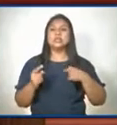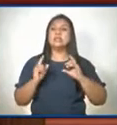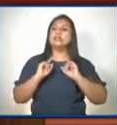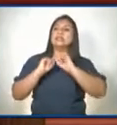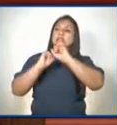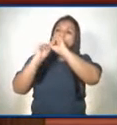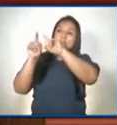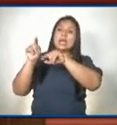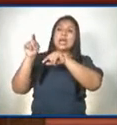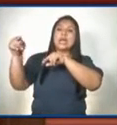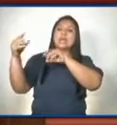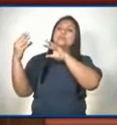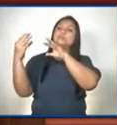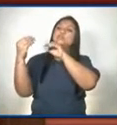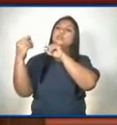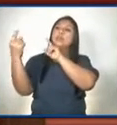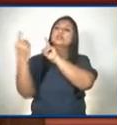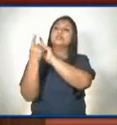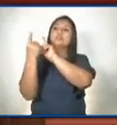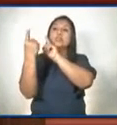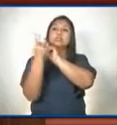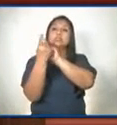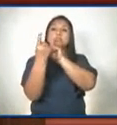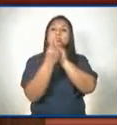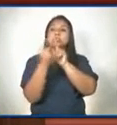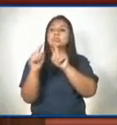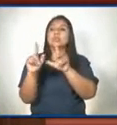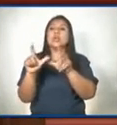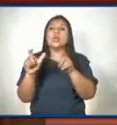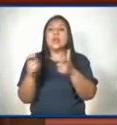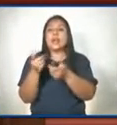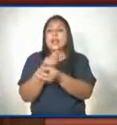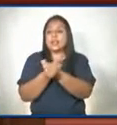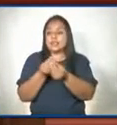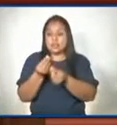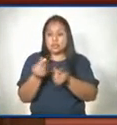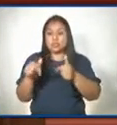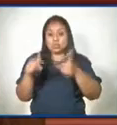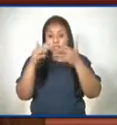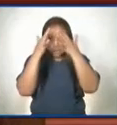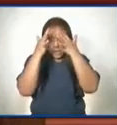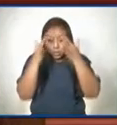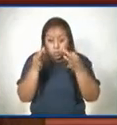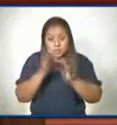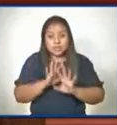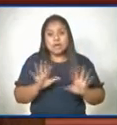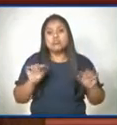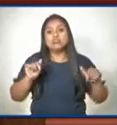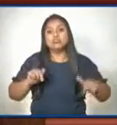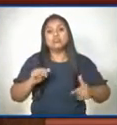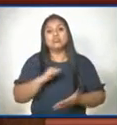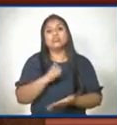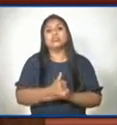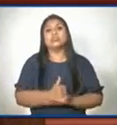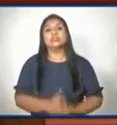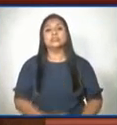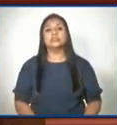organizar allá encuentros que permitan hacer negocios una vez que tengamos el acuerdo vigente.